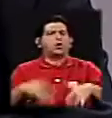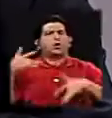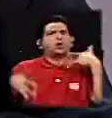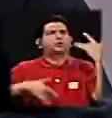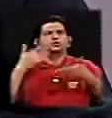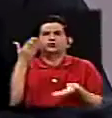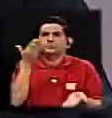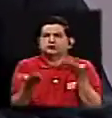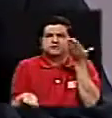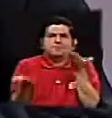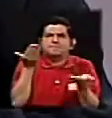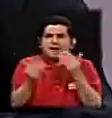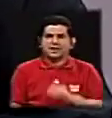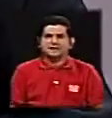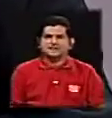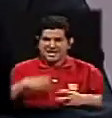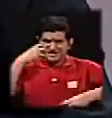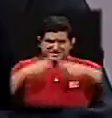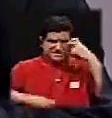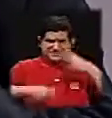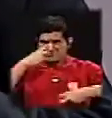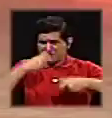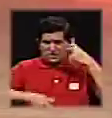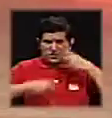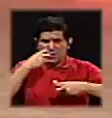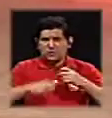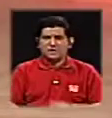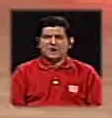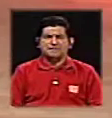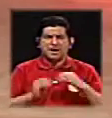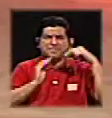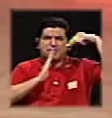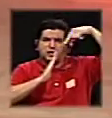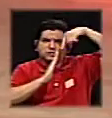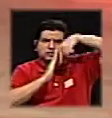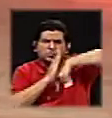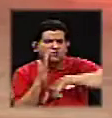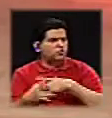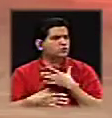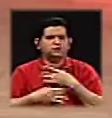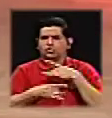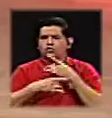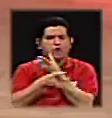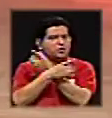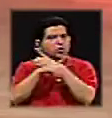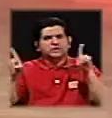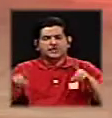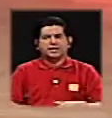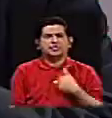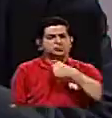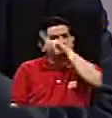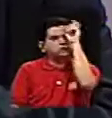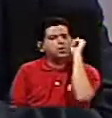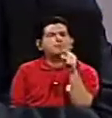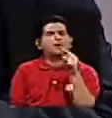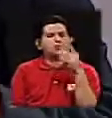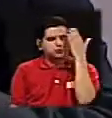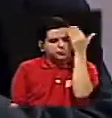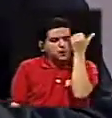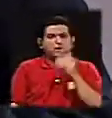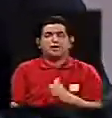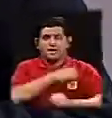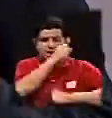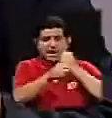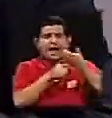de un problema de más profundo de desinterés a la democracia. Les hago la pregunta porque